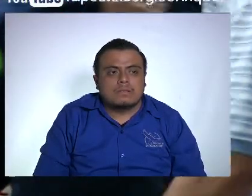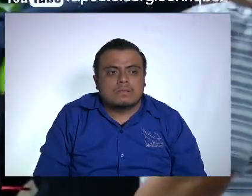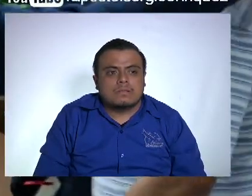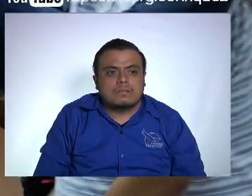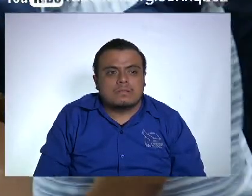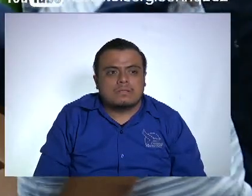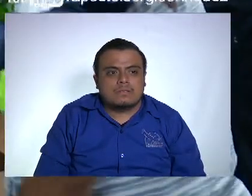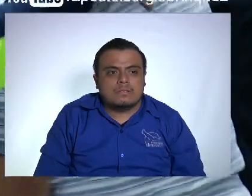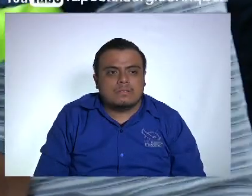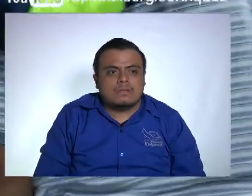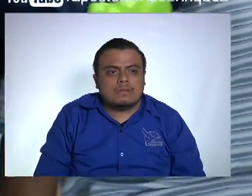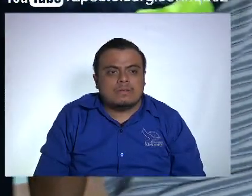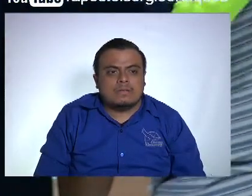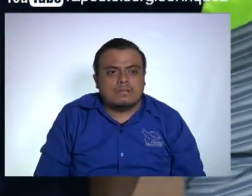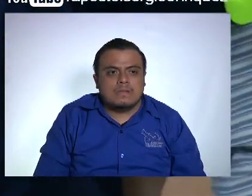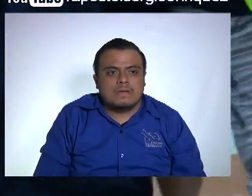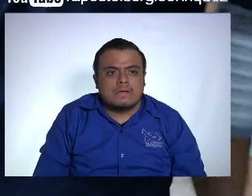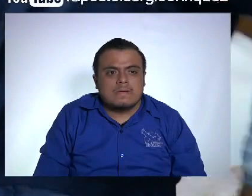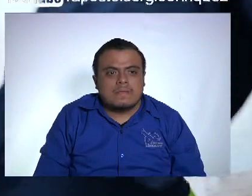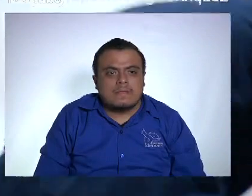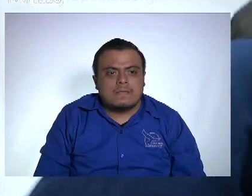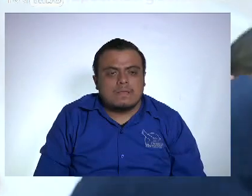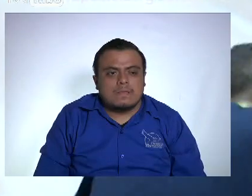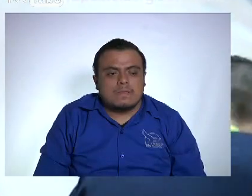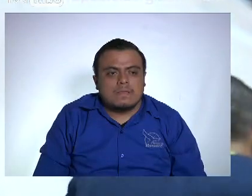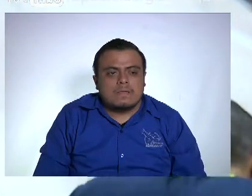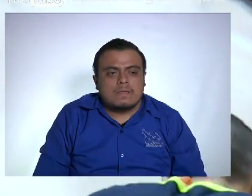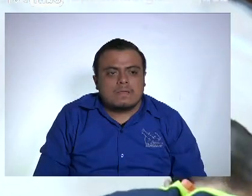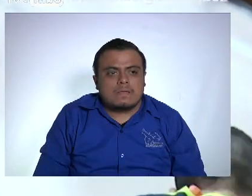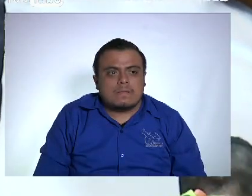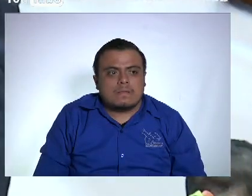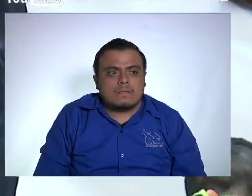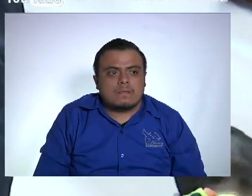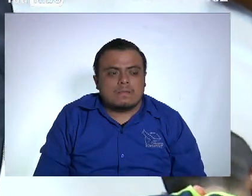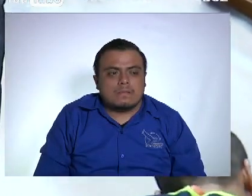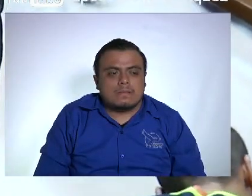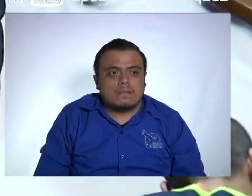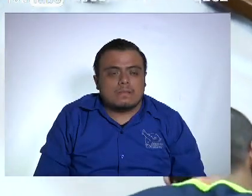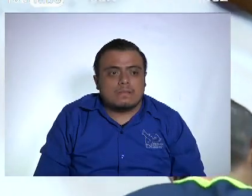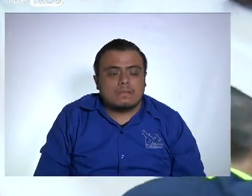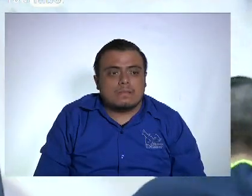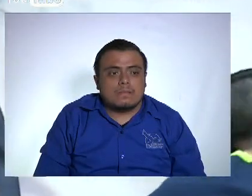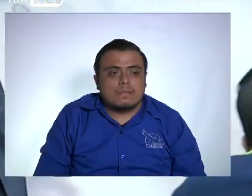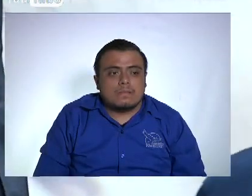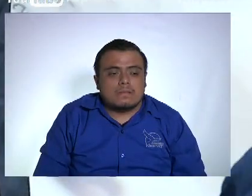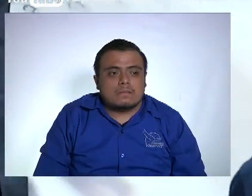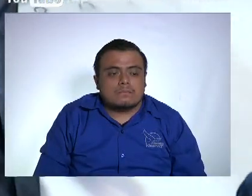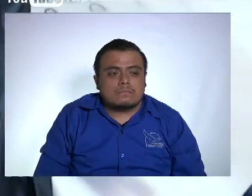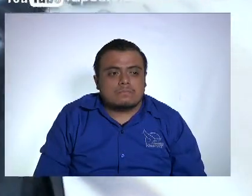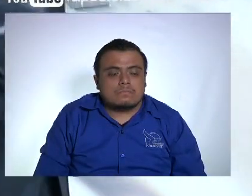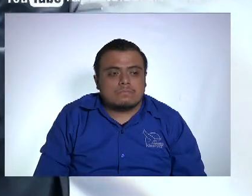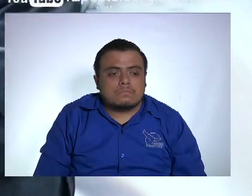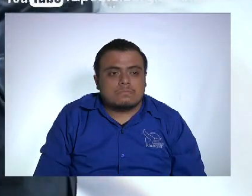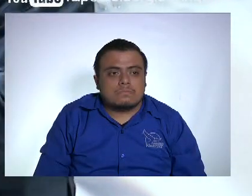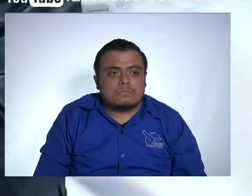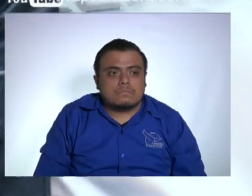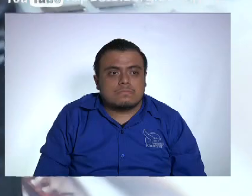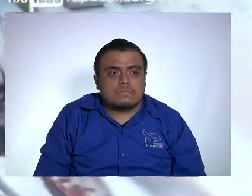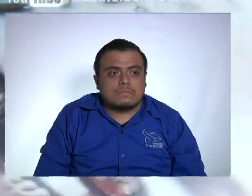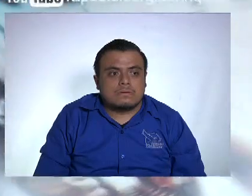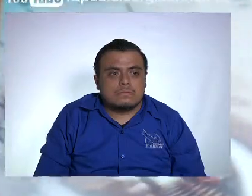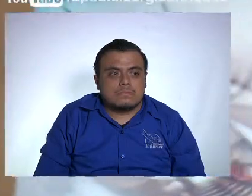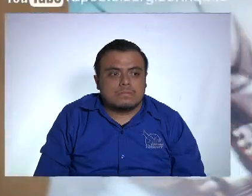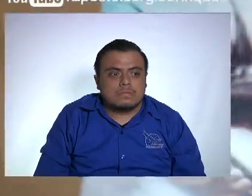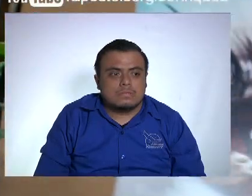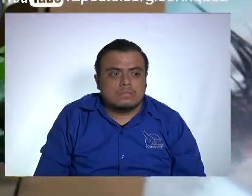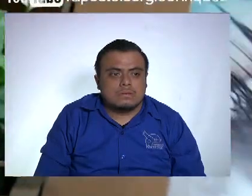Gloria a su nombre. Gloria a su nombre. Oh, Rabastaira, Kendakeira, Padre,